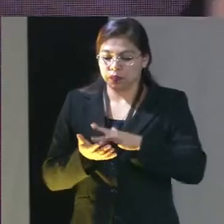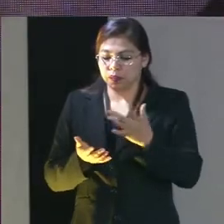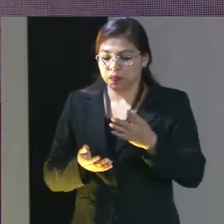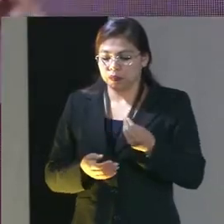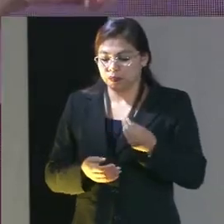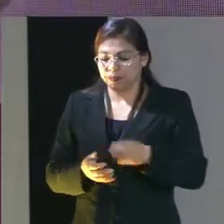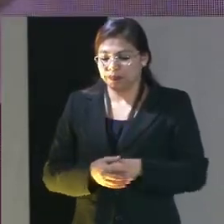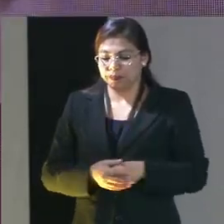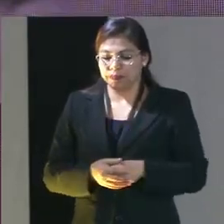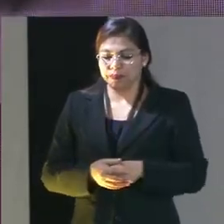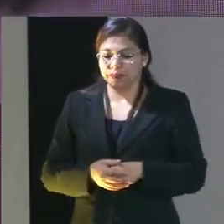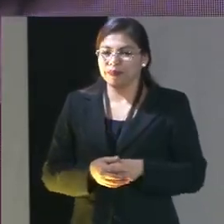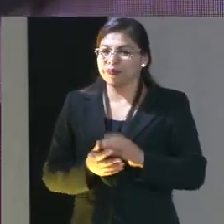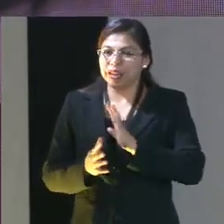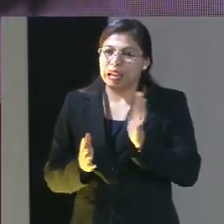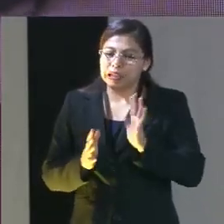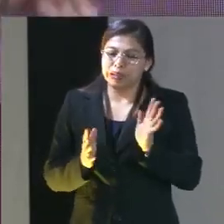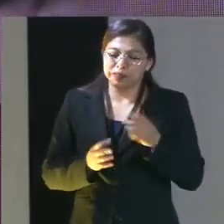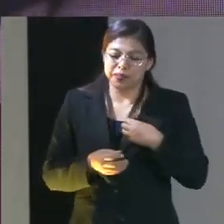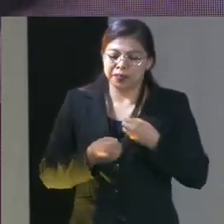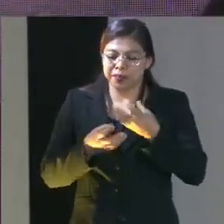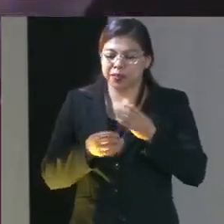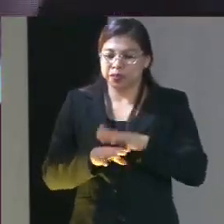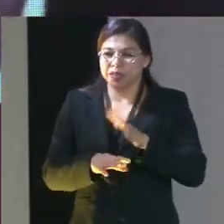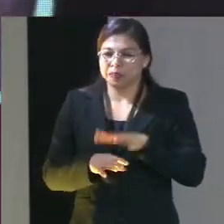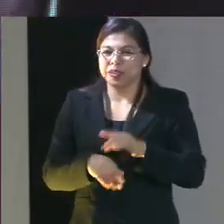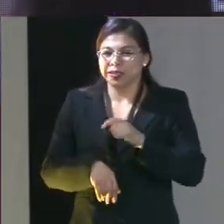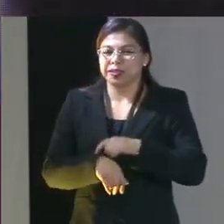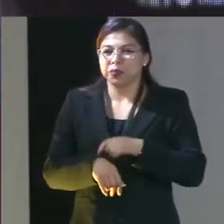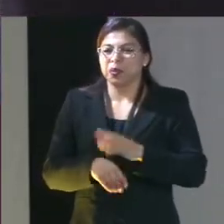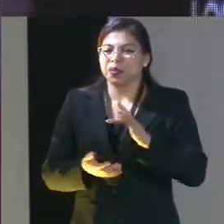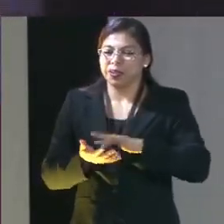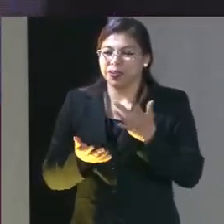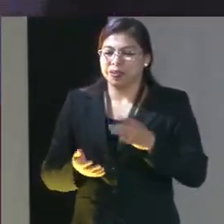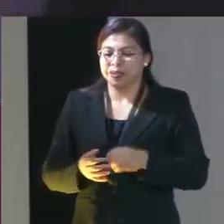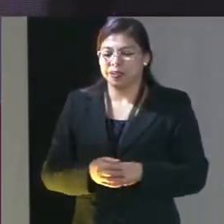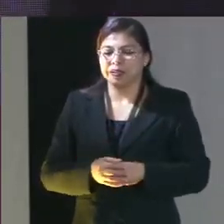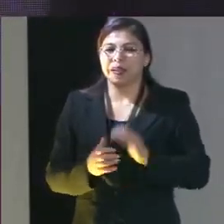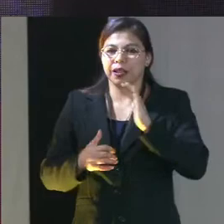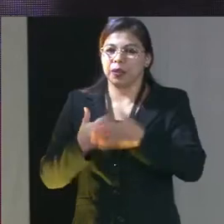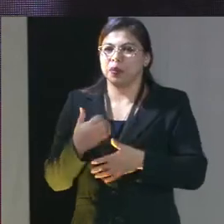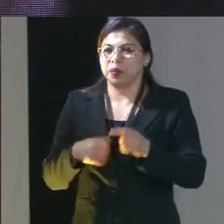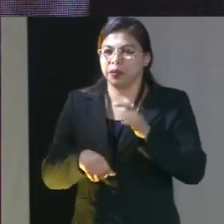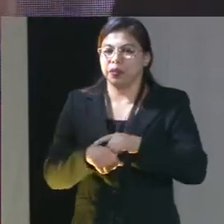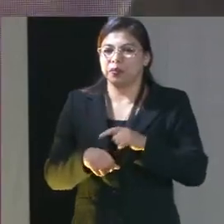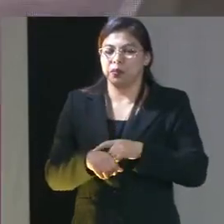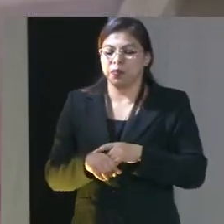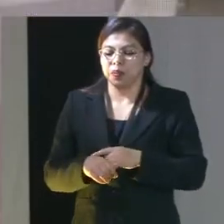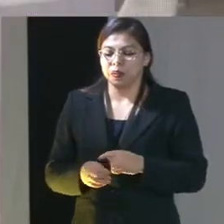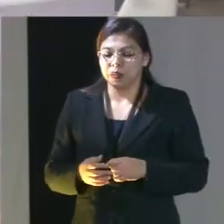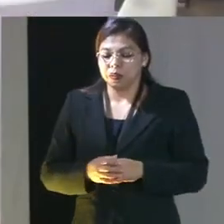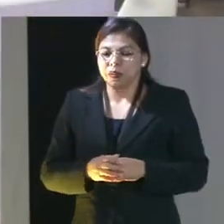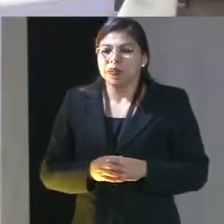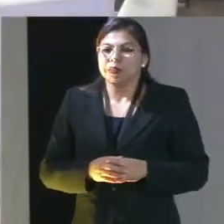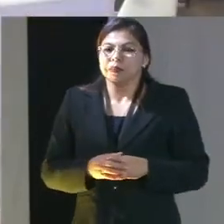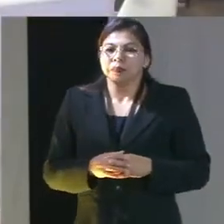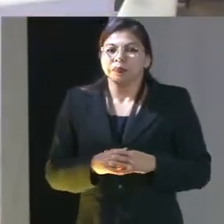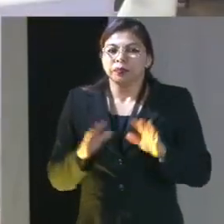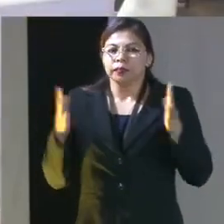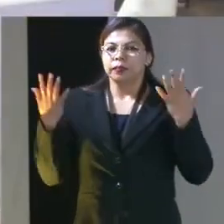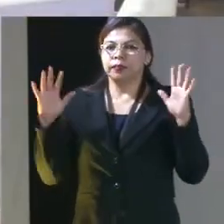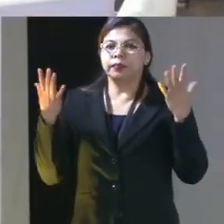muchísimo. Sí, ¿verdad? Ya es que ya nos... Les agradezco muchísimo. Se nos ha terminado el tiempo. Sí, nos indica que se terminó el